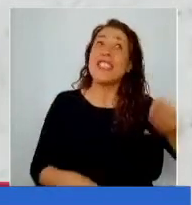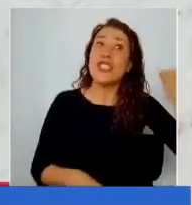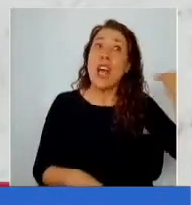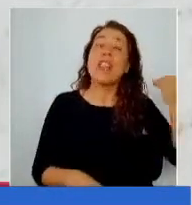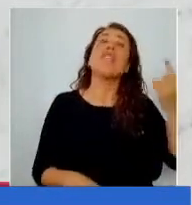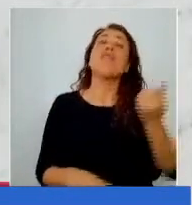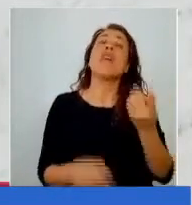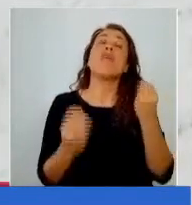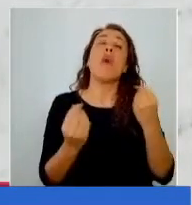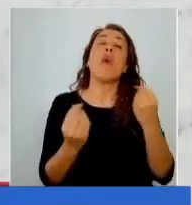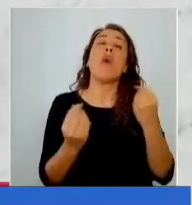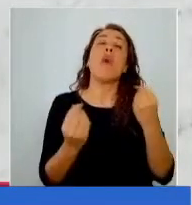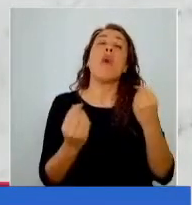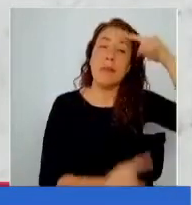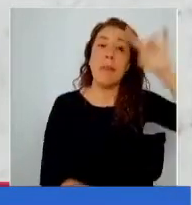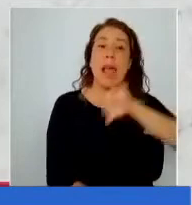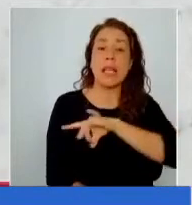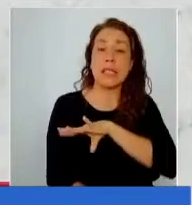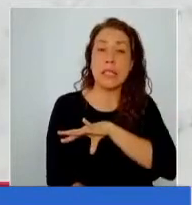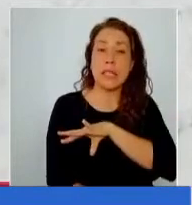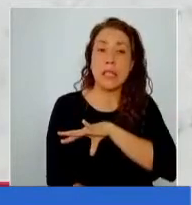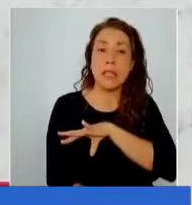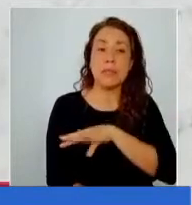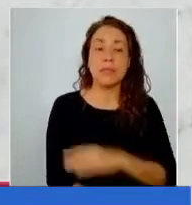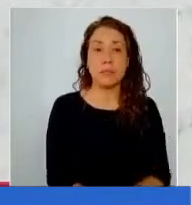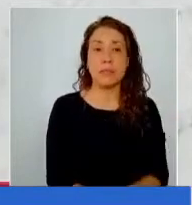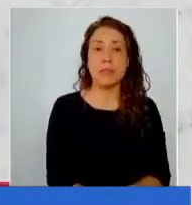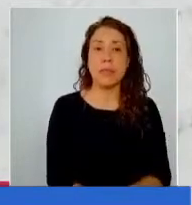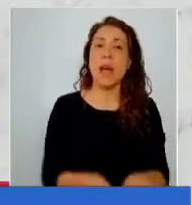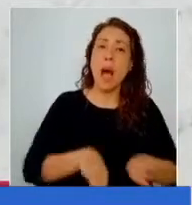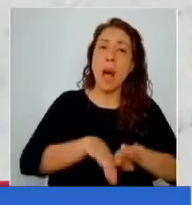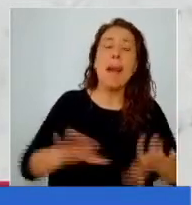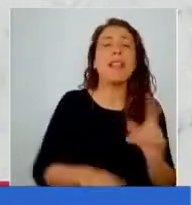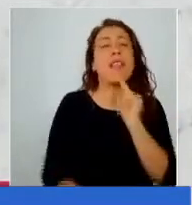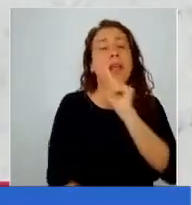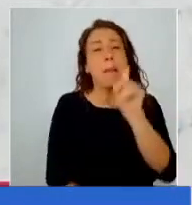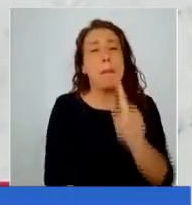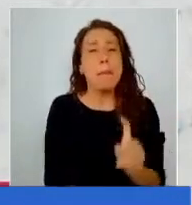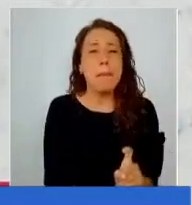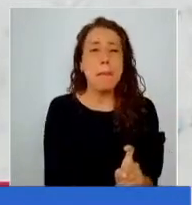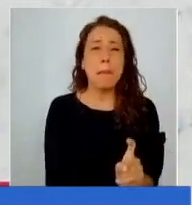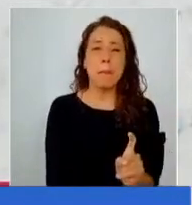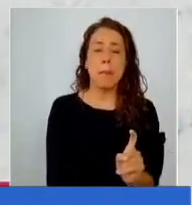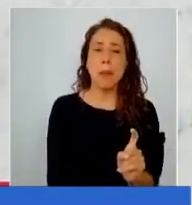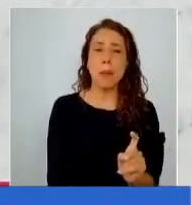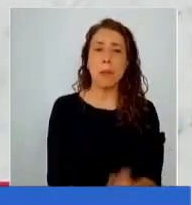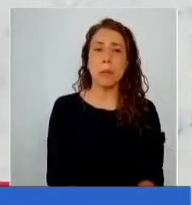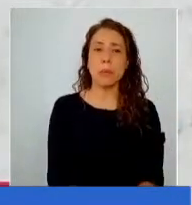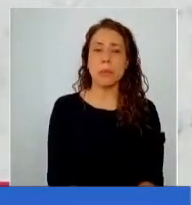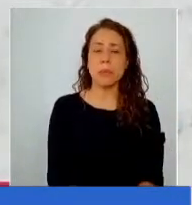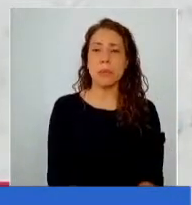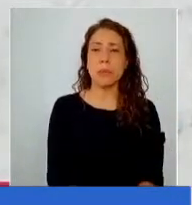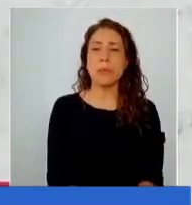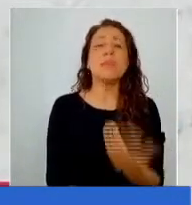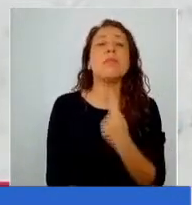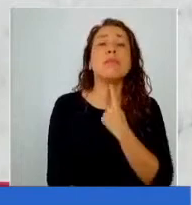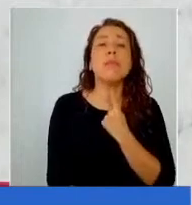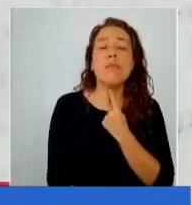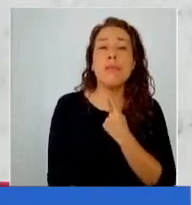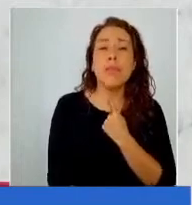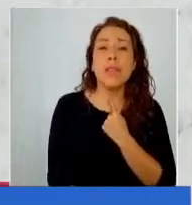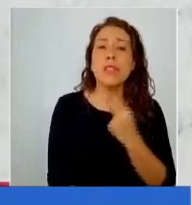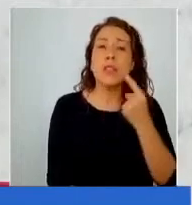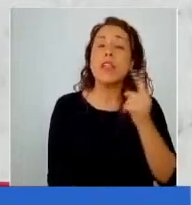chile y en donde más allá de las preguntas y aspiraciones aún pendiente